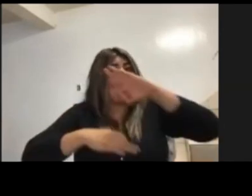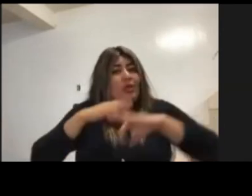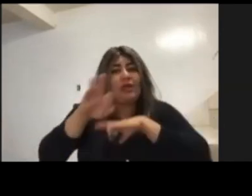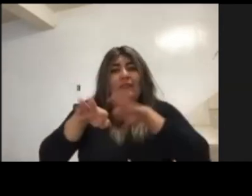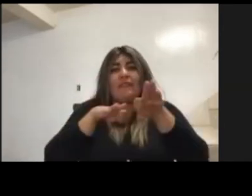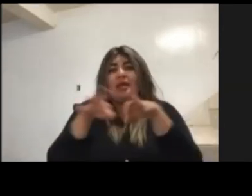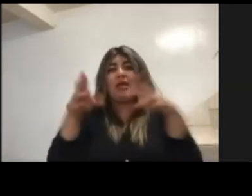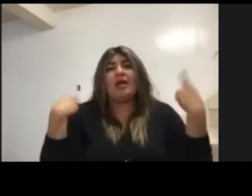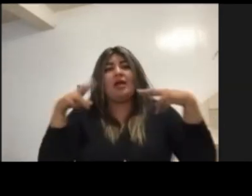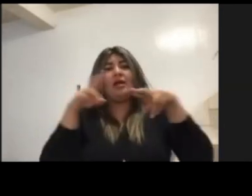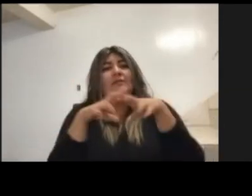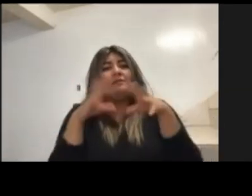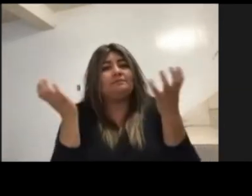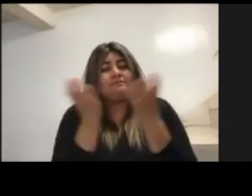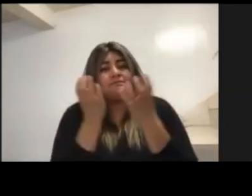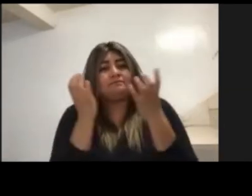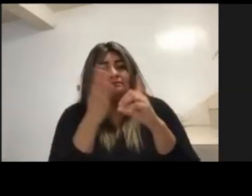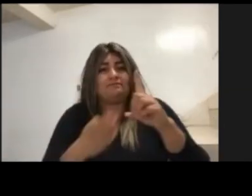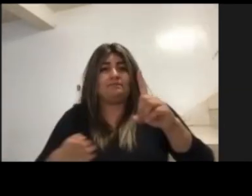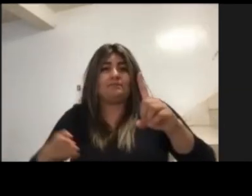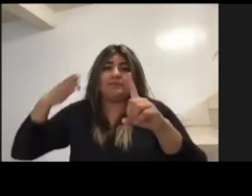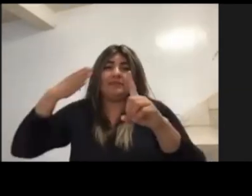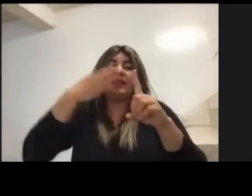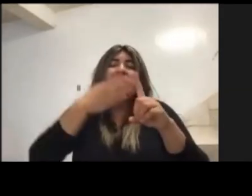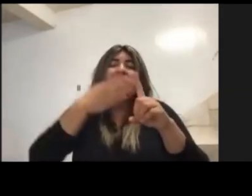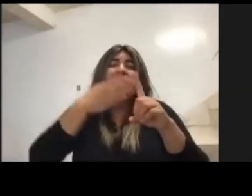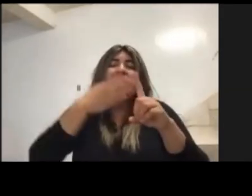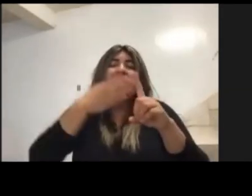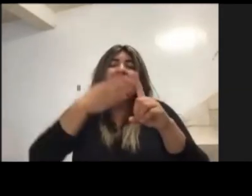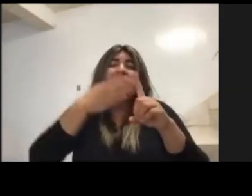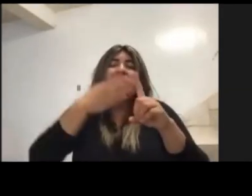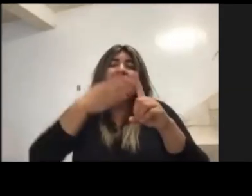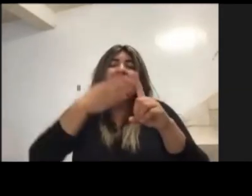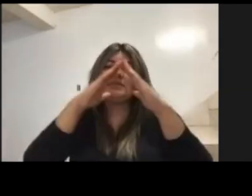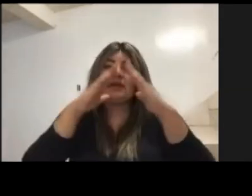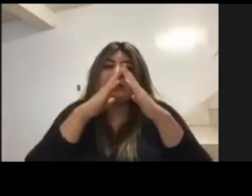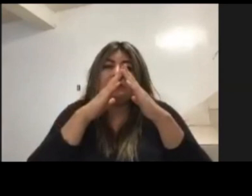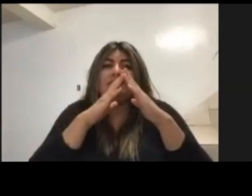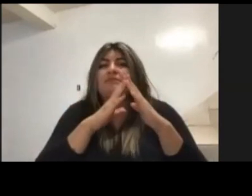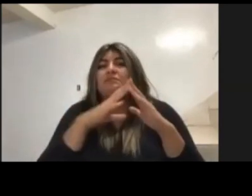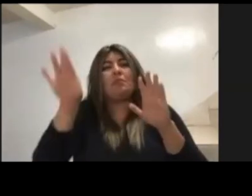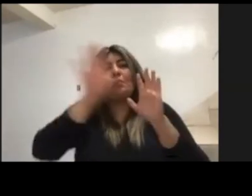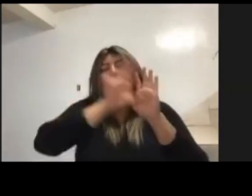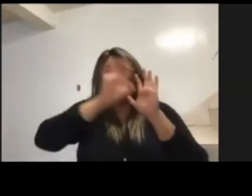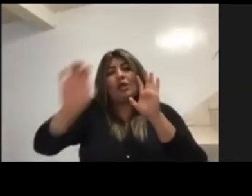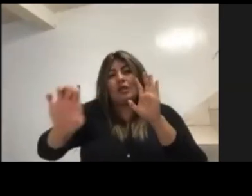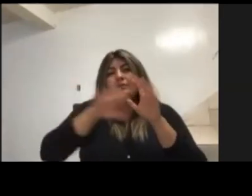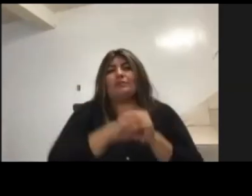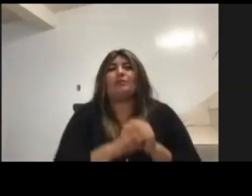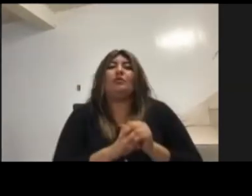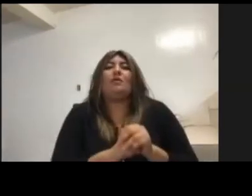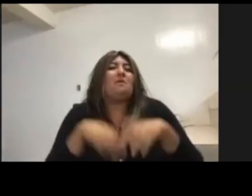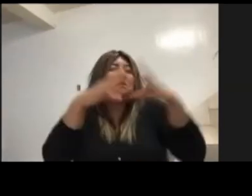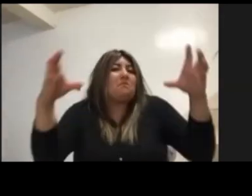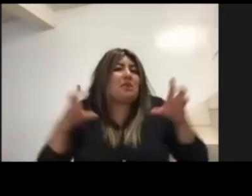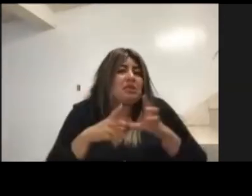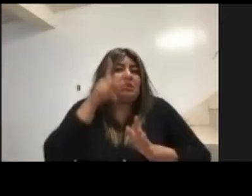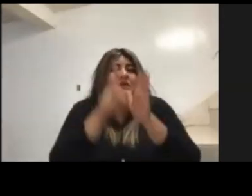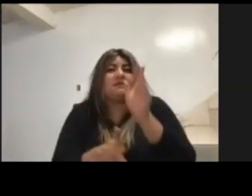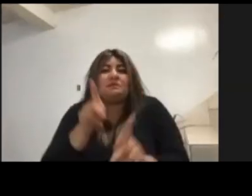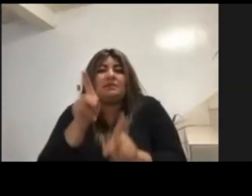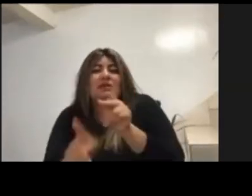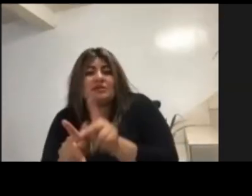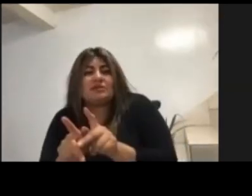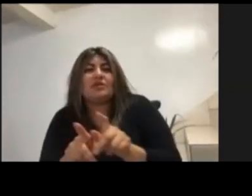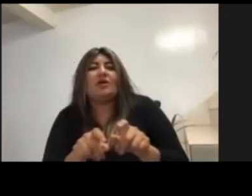utilicen cosas de la casa. Si van a ver medidas, volúmenes, peso, que traigan el kilo